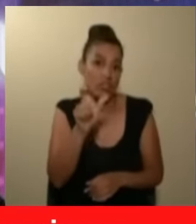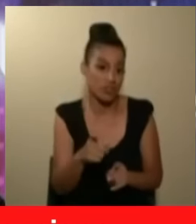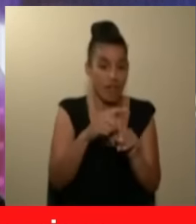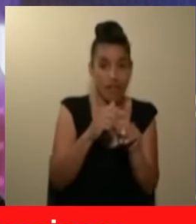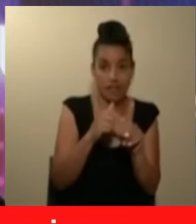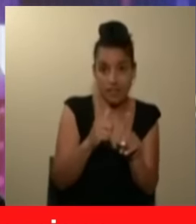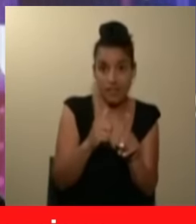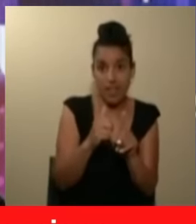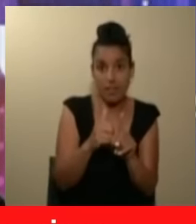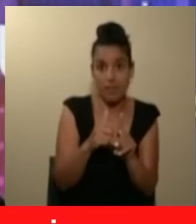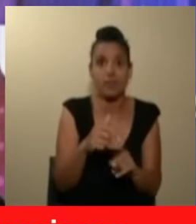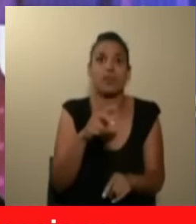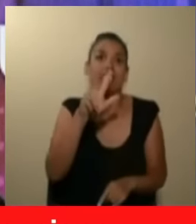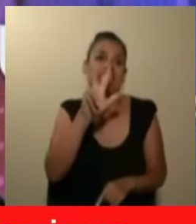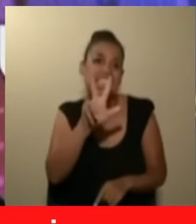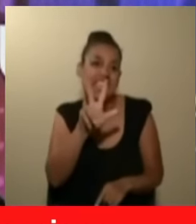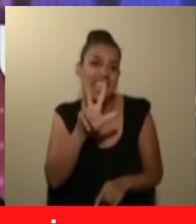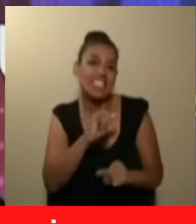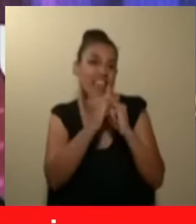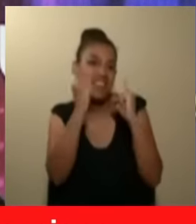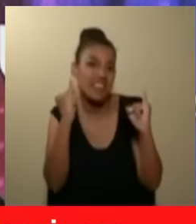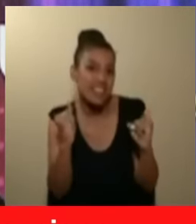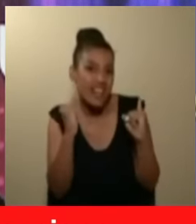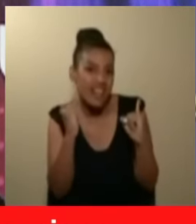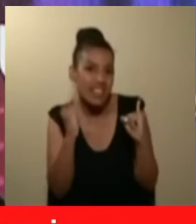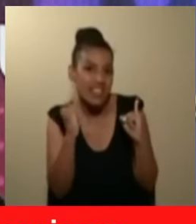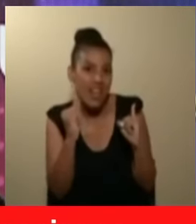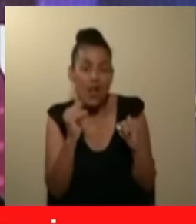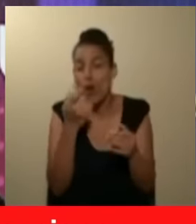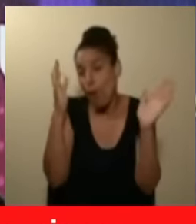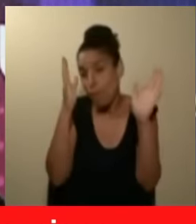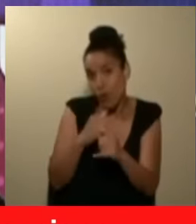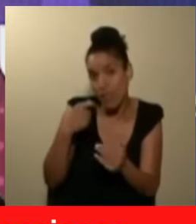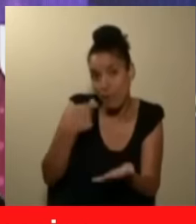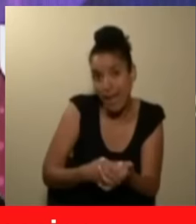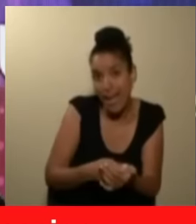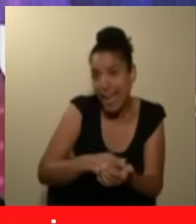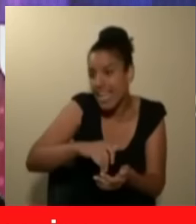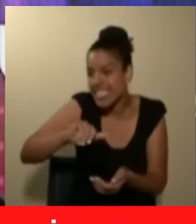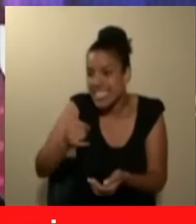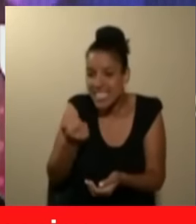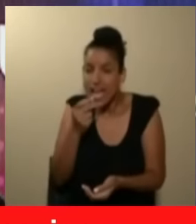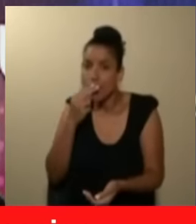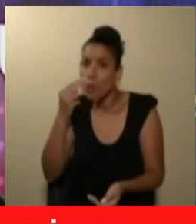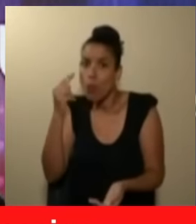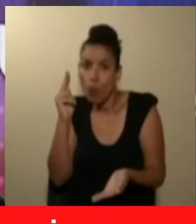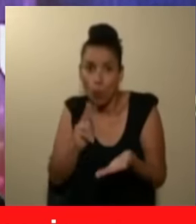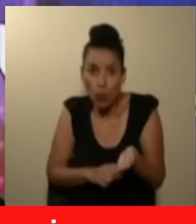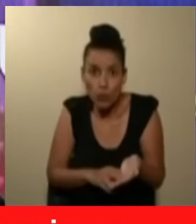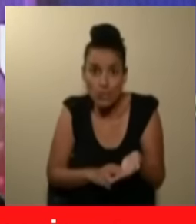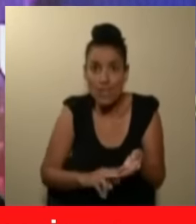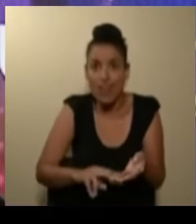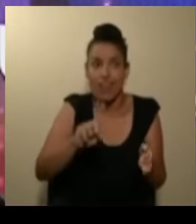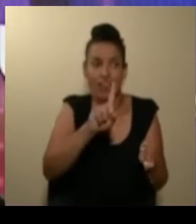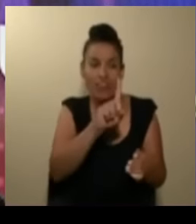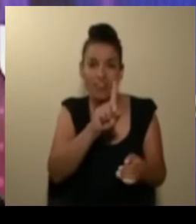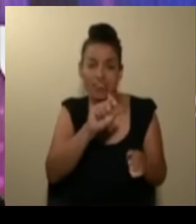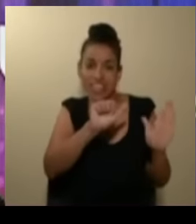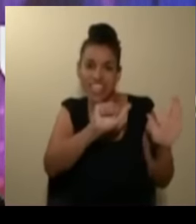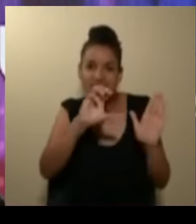ser catalogado de moroso. Ya ahí tiene una multa para regularizar, una multa del 60%. Ni la